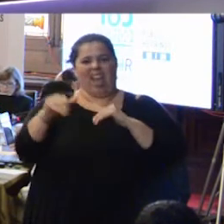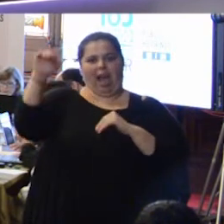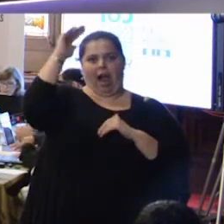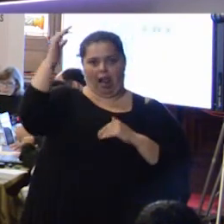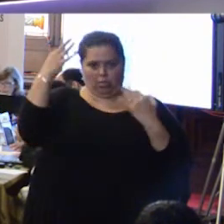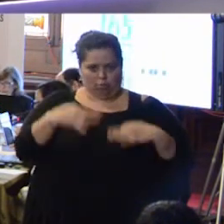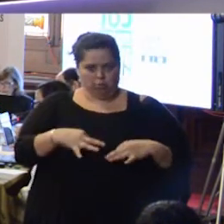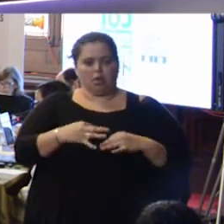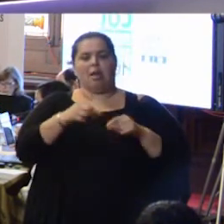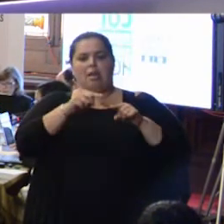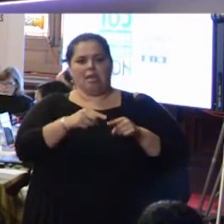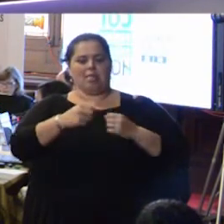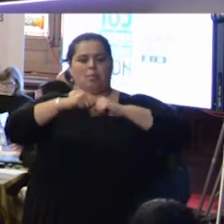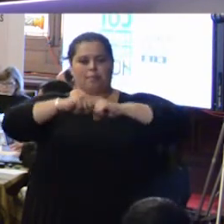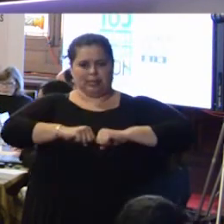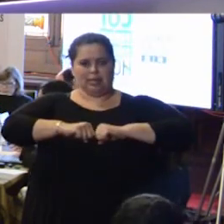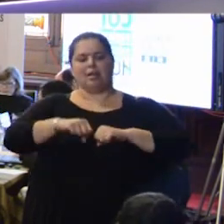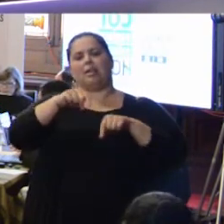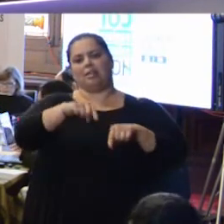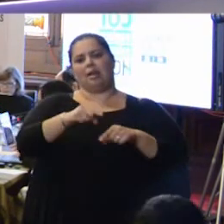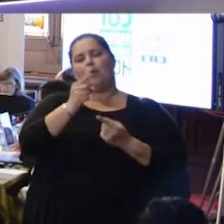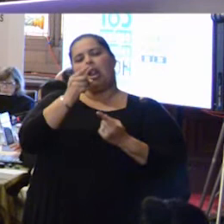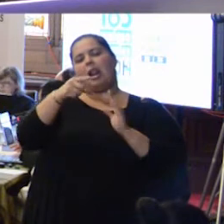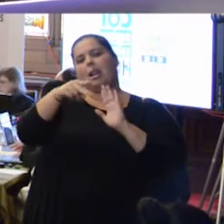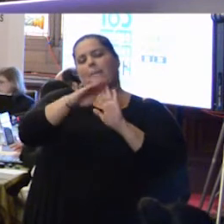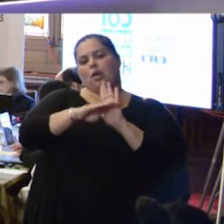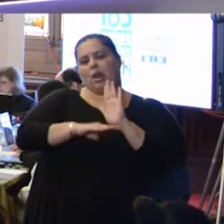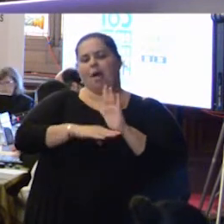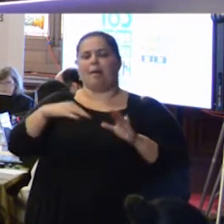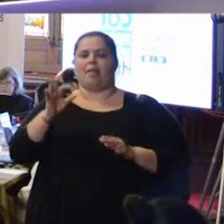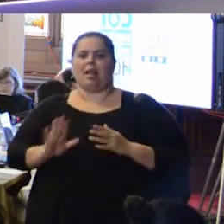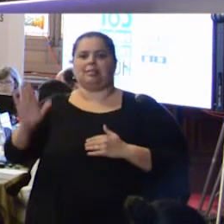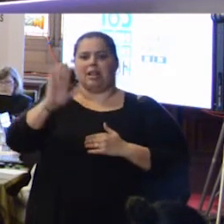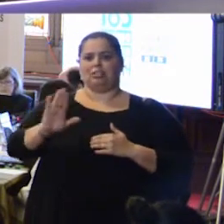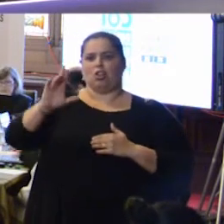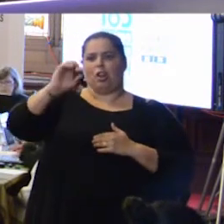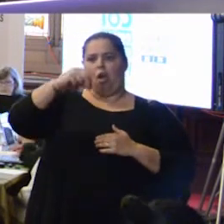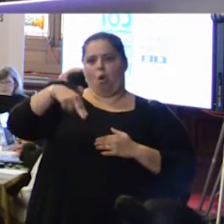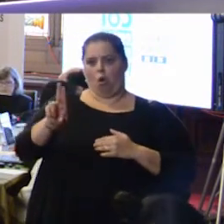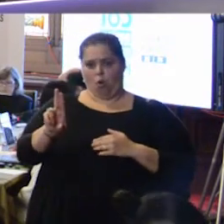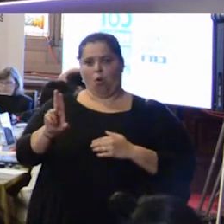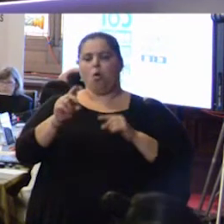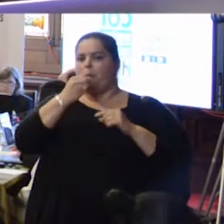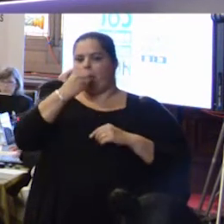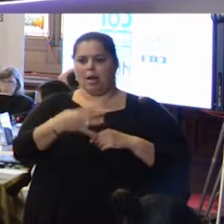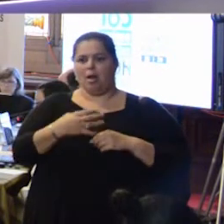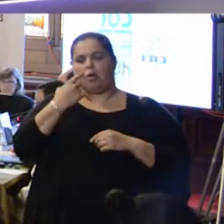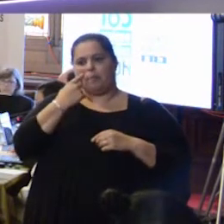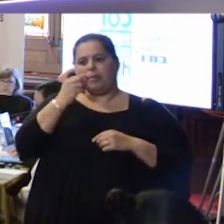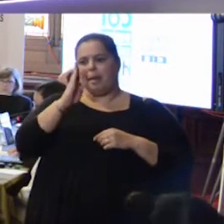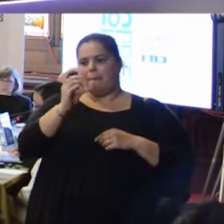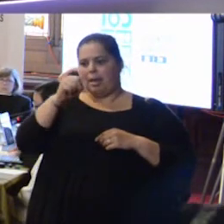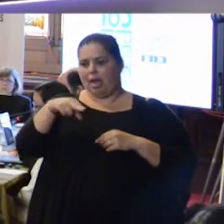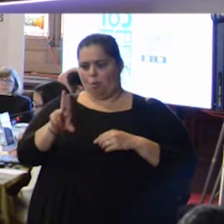siendo presididos por el Programa de las Naciones Unidas para el Desarrollo, mejor conocido por sus siglas como PNUD.